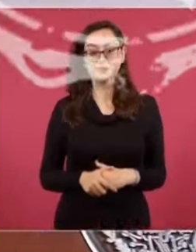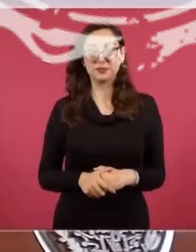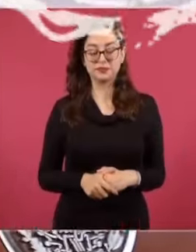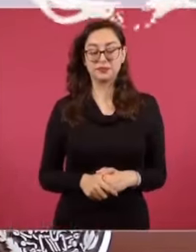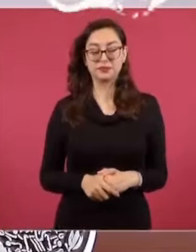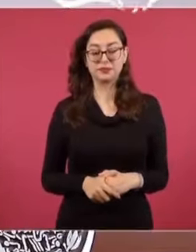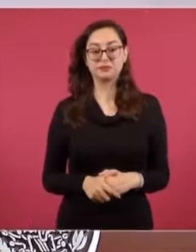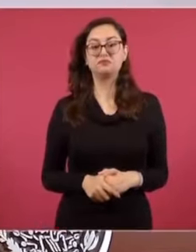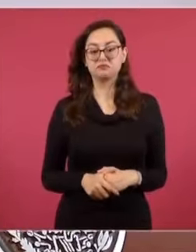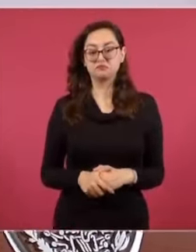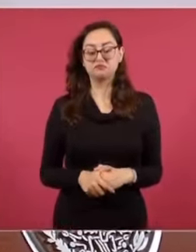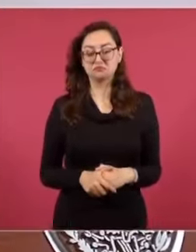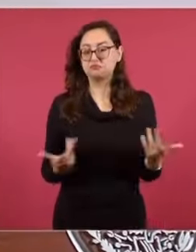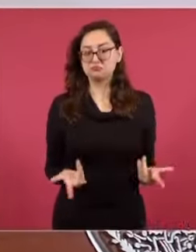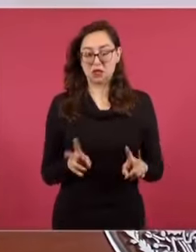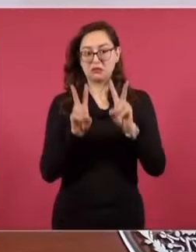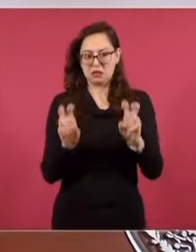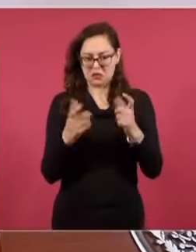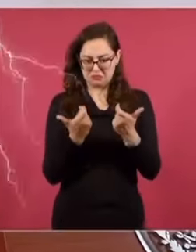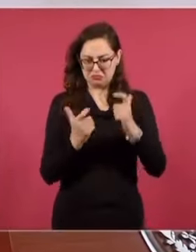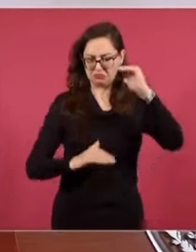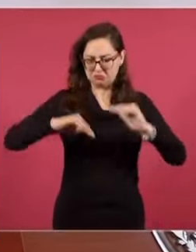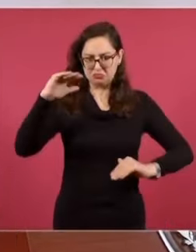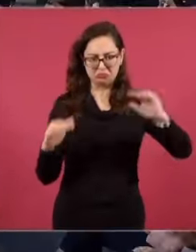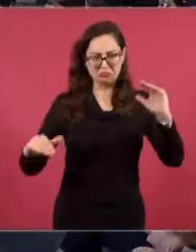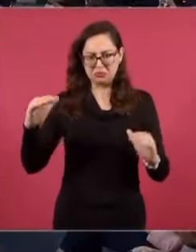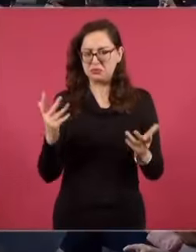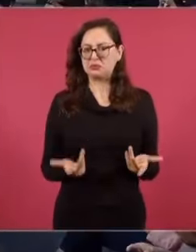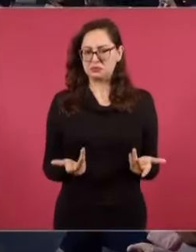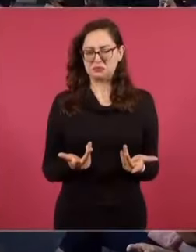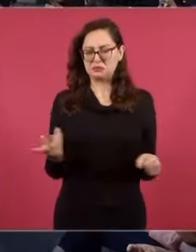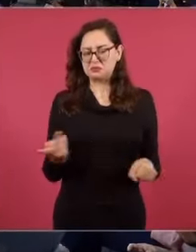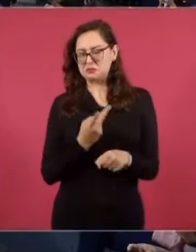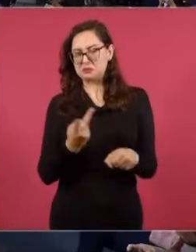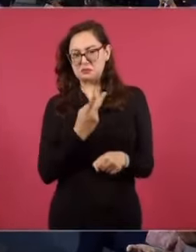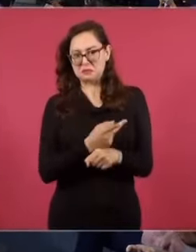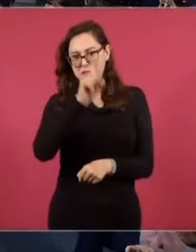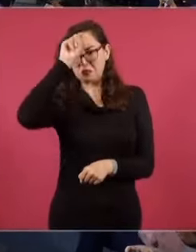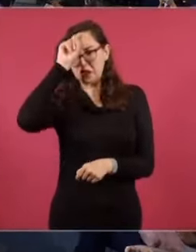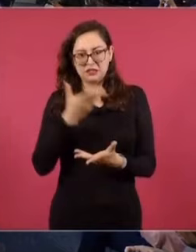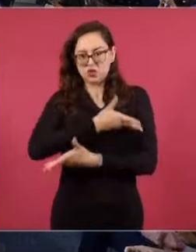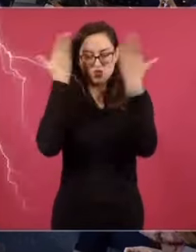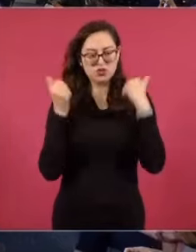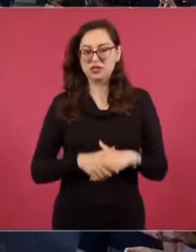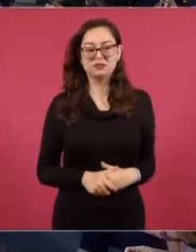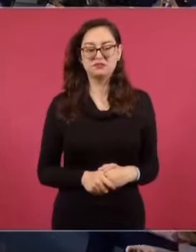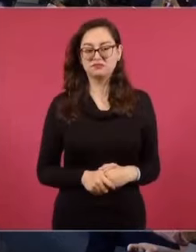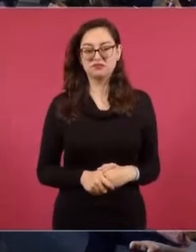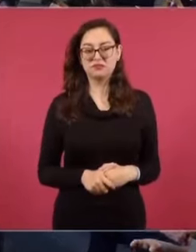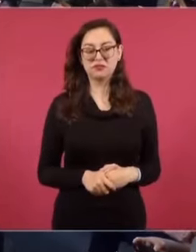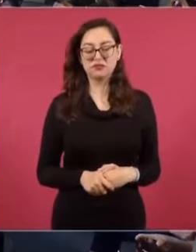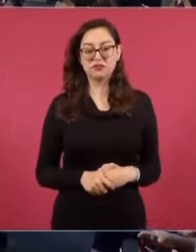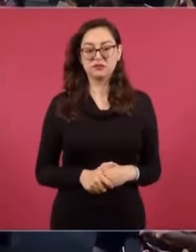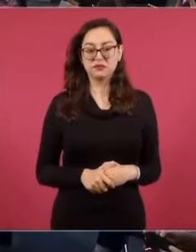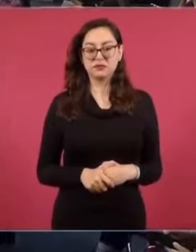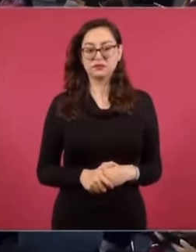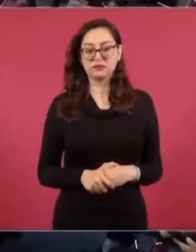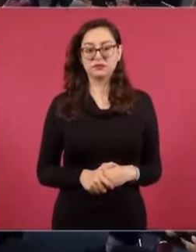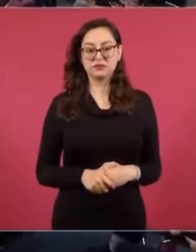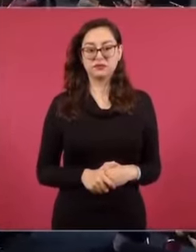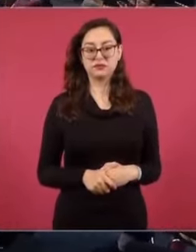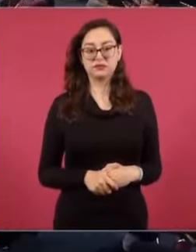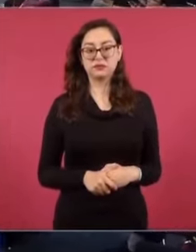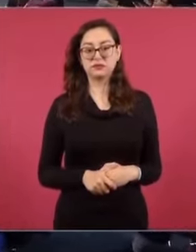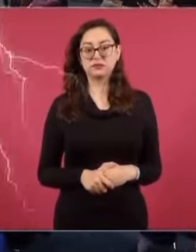Hay esta inestabilidad económica, financiera. No sé qué esté sucediendo. ¿Cómo abrieron los mercados hoy? 75. ¿El dólar está